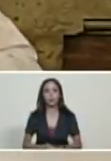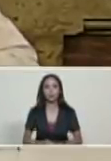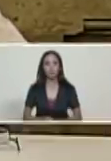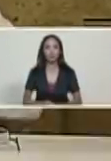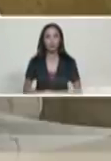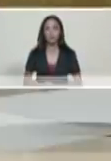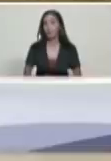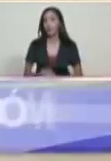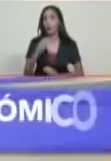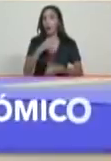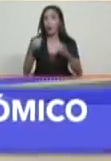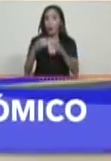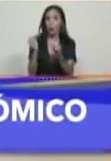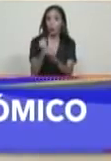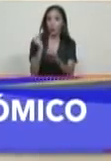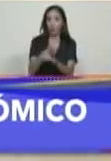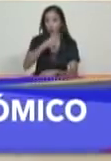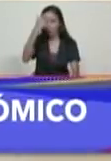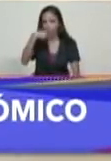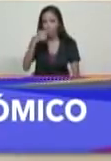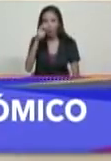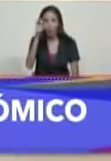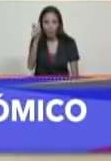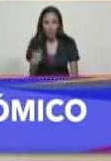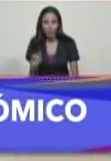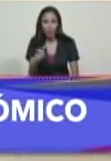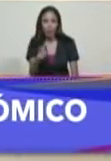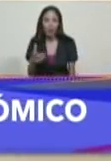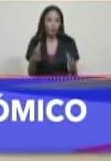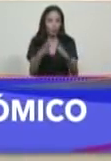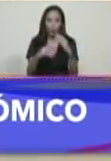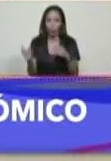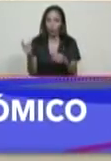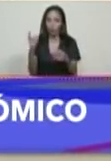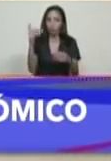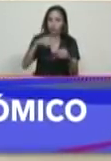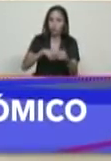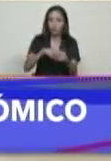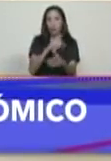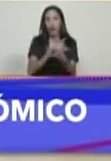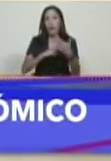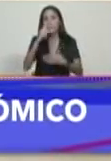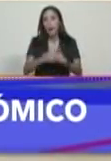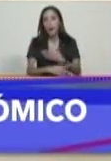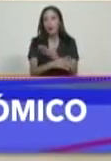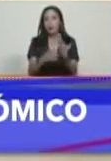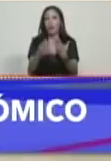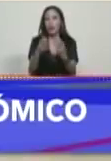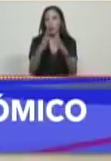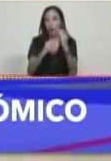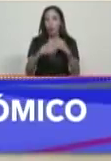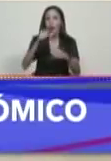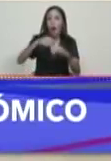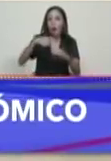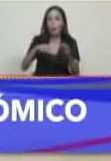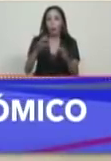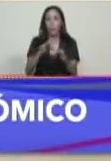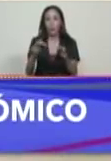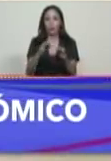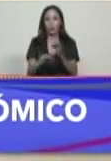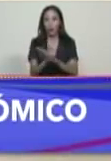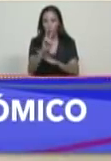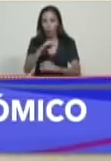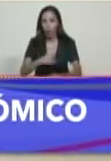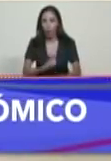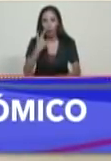para que la clase obrera, los trabajadores se incorporen al plan de ahorro en Petro. Tenemos dos opciones, las dos son muy favorables,